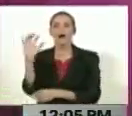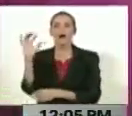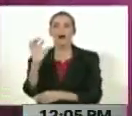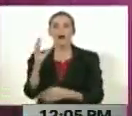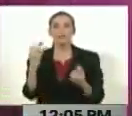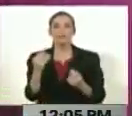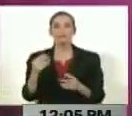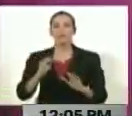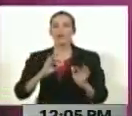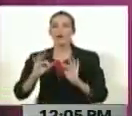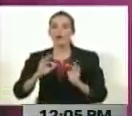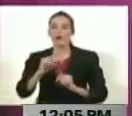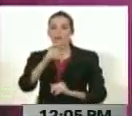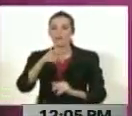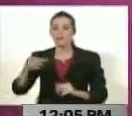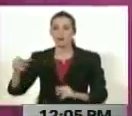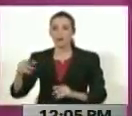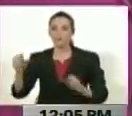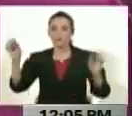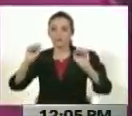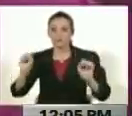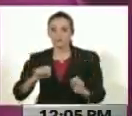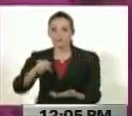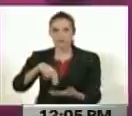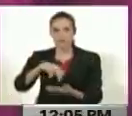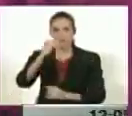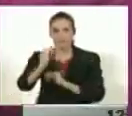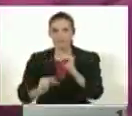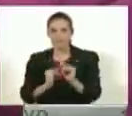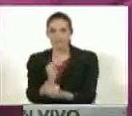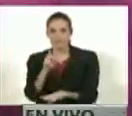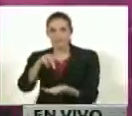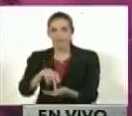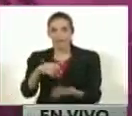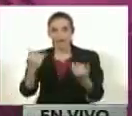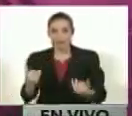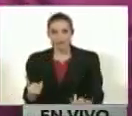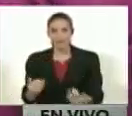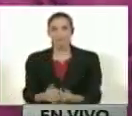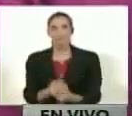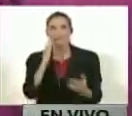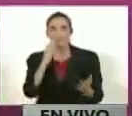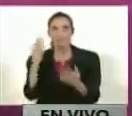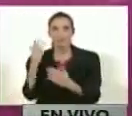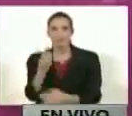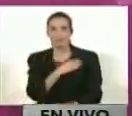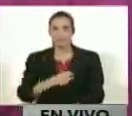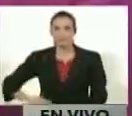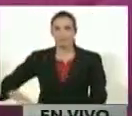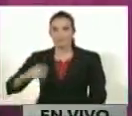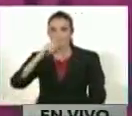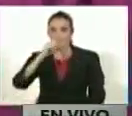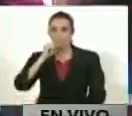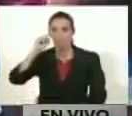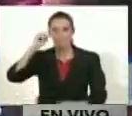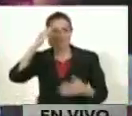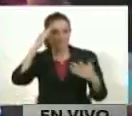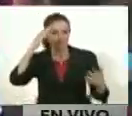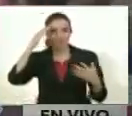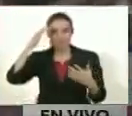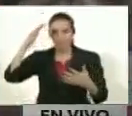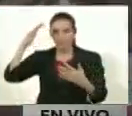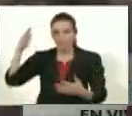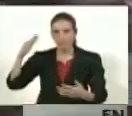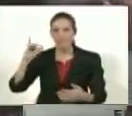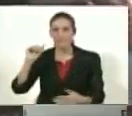muchísimos artistas se han presentado, artistas nacionales e internacionales. En este momento vemos al primer mandatario nacional saludando a